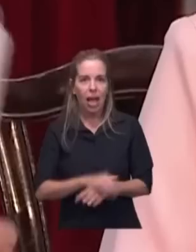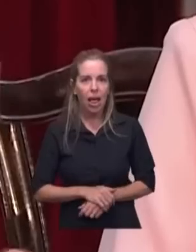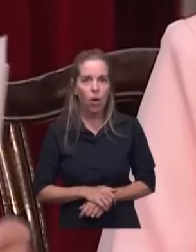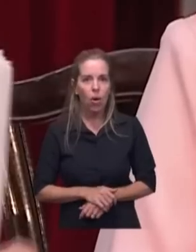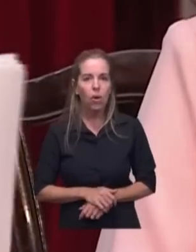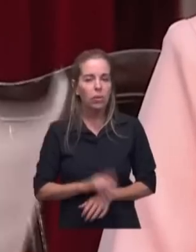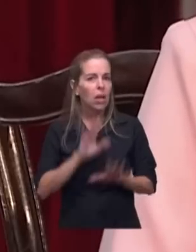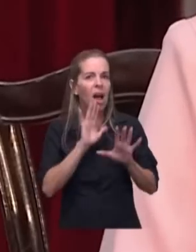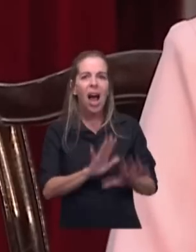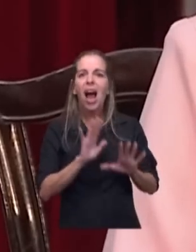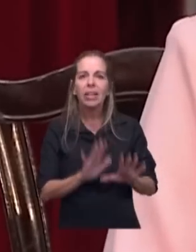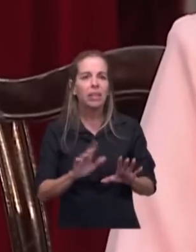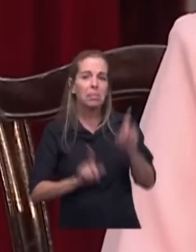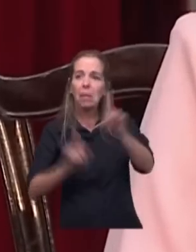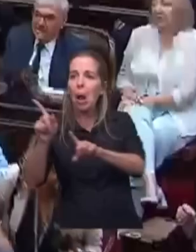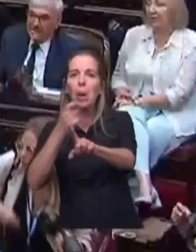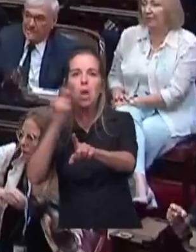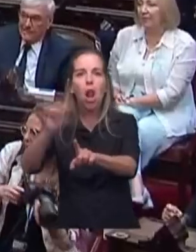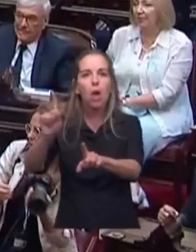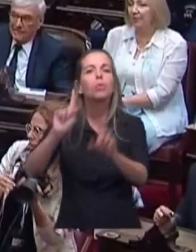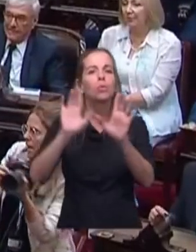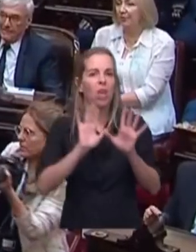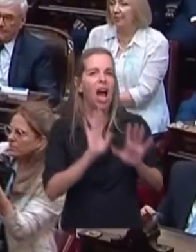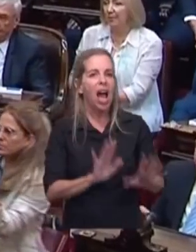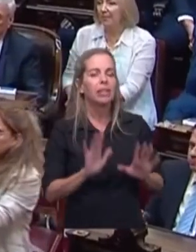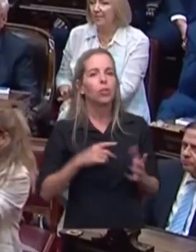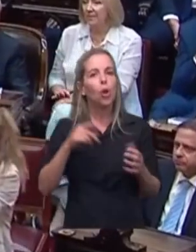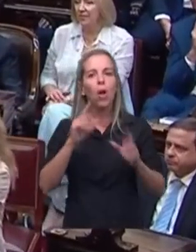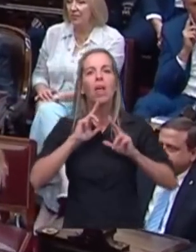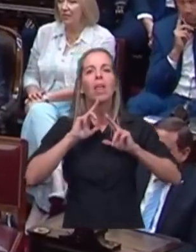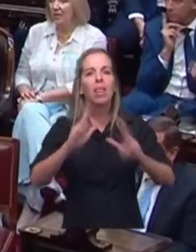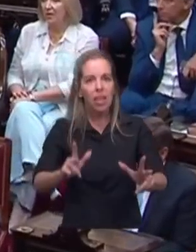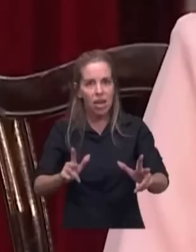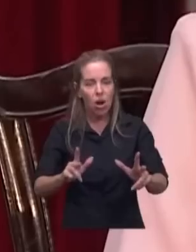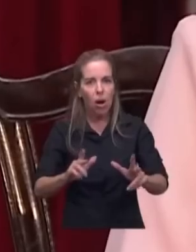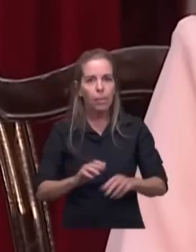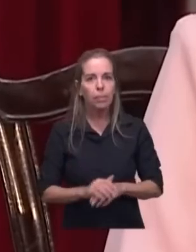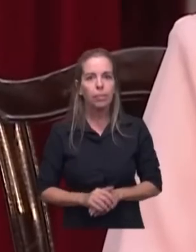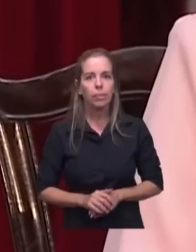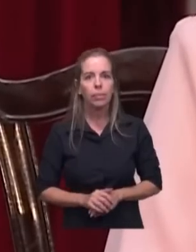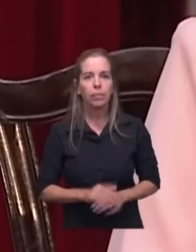Esto es así, mal que le pese a cualquiera. Digo todo